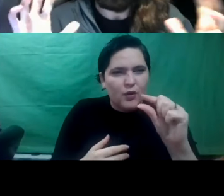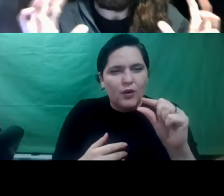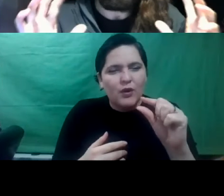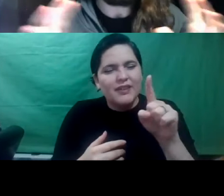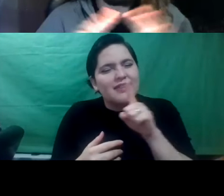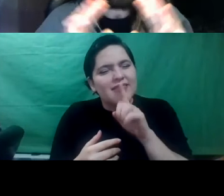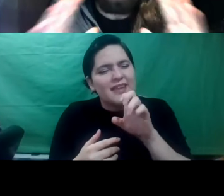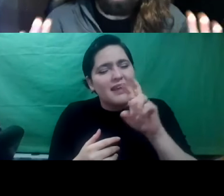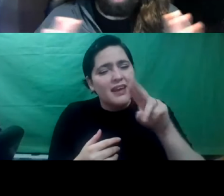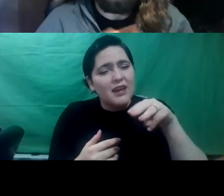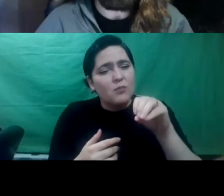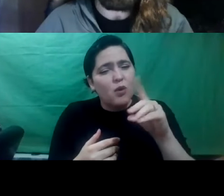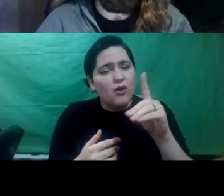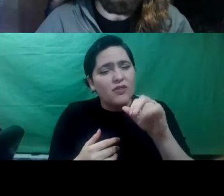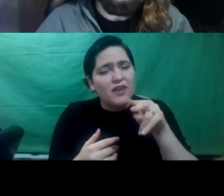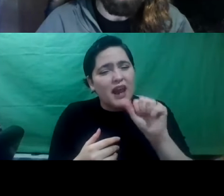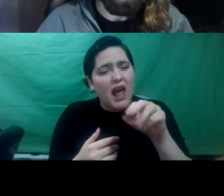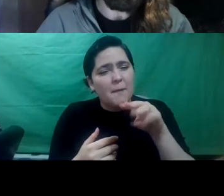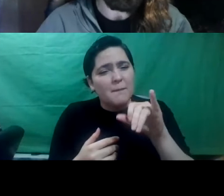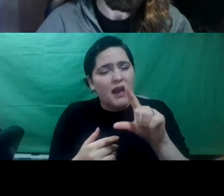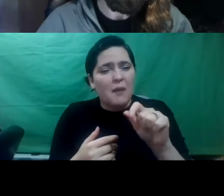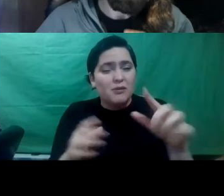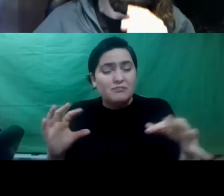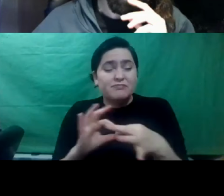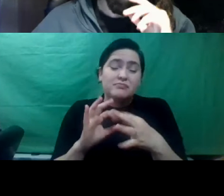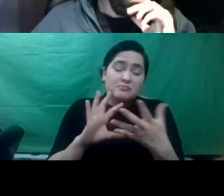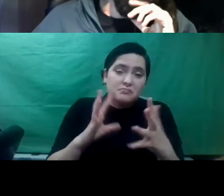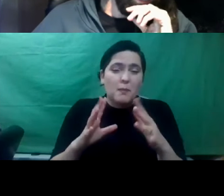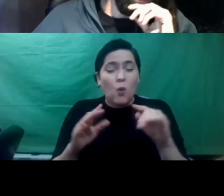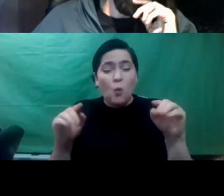algún tipo de conexión, no son exactamente lo mismo.